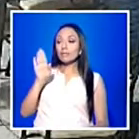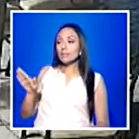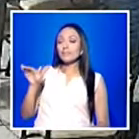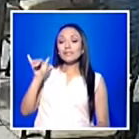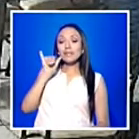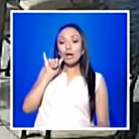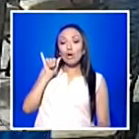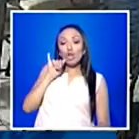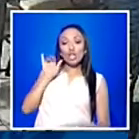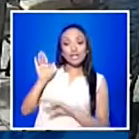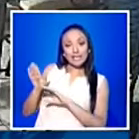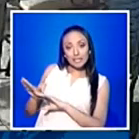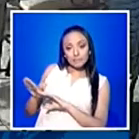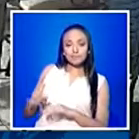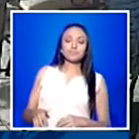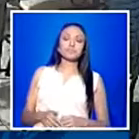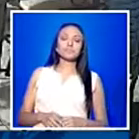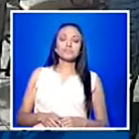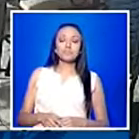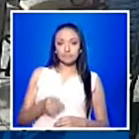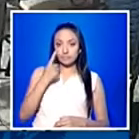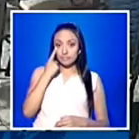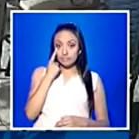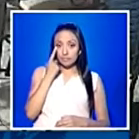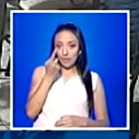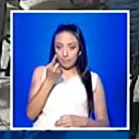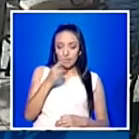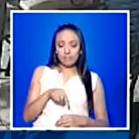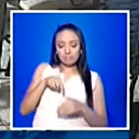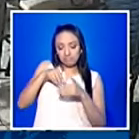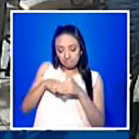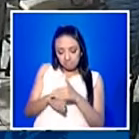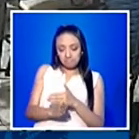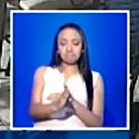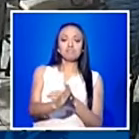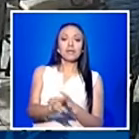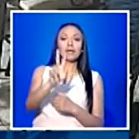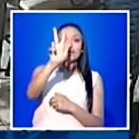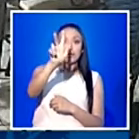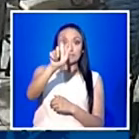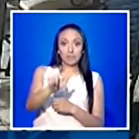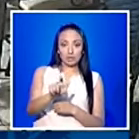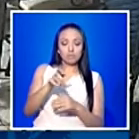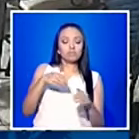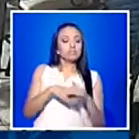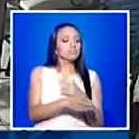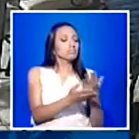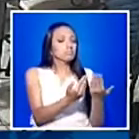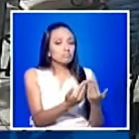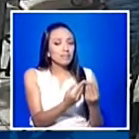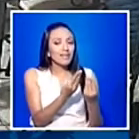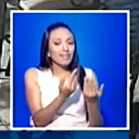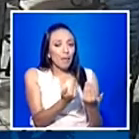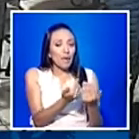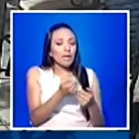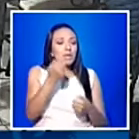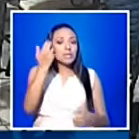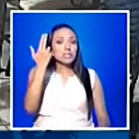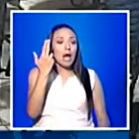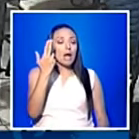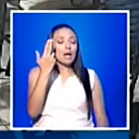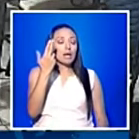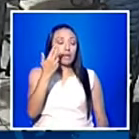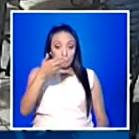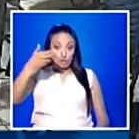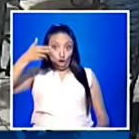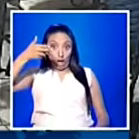Los delincuentes ingresaron al local y apuntaron a la víctima. Le exigían que entregara las llaves de un auto. Y vemos cómo